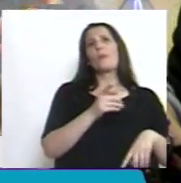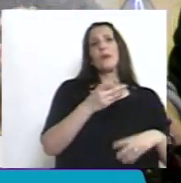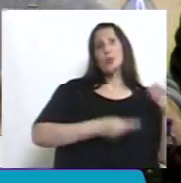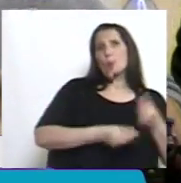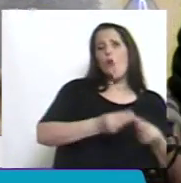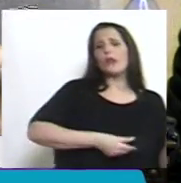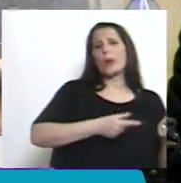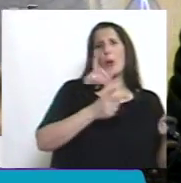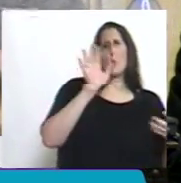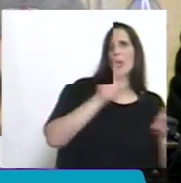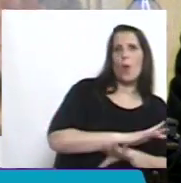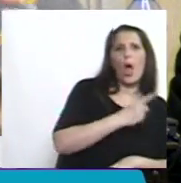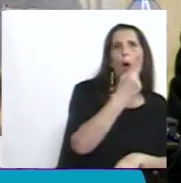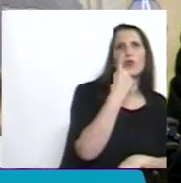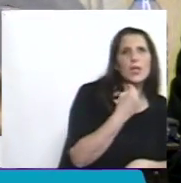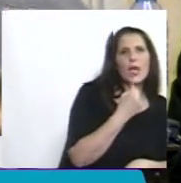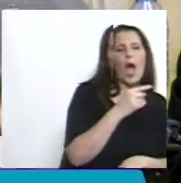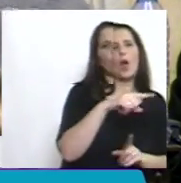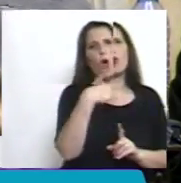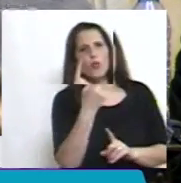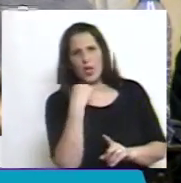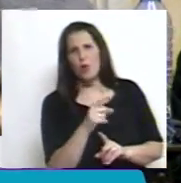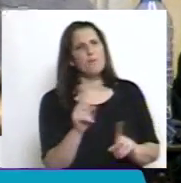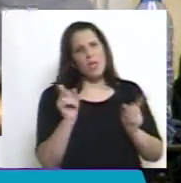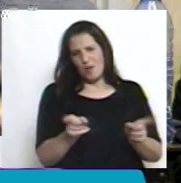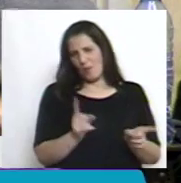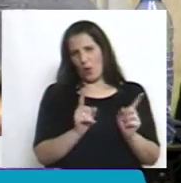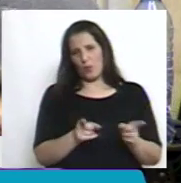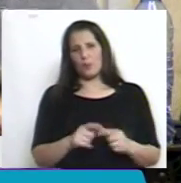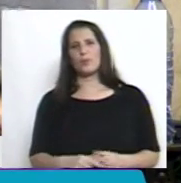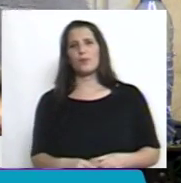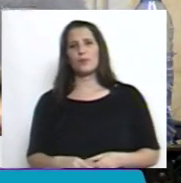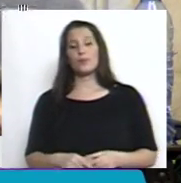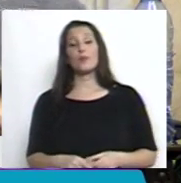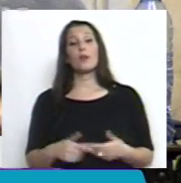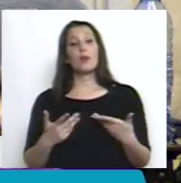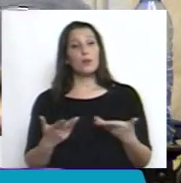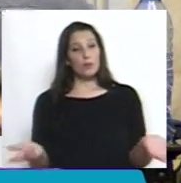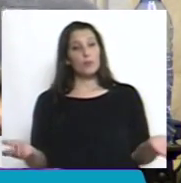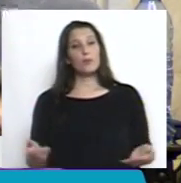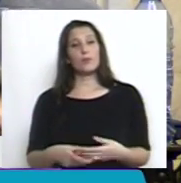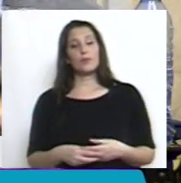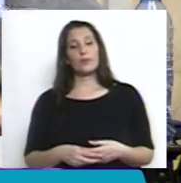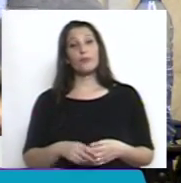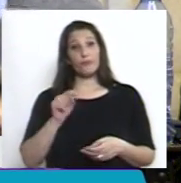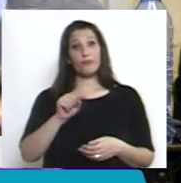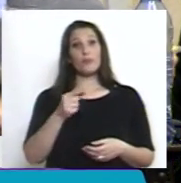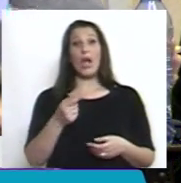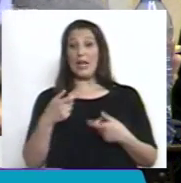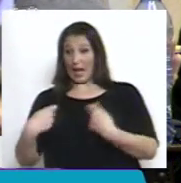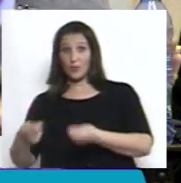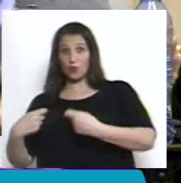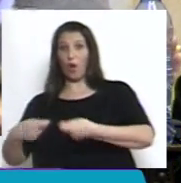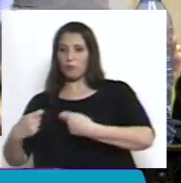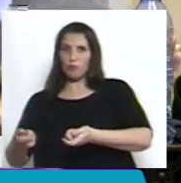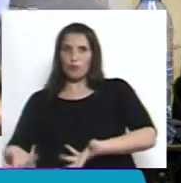un sentido y otro día en otro sentido, siempre el sesgo es en la misma dirección. Con lo cual, este aumento en el gasto implicó